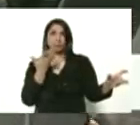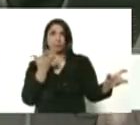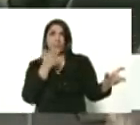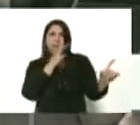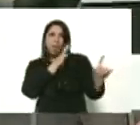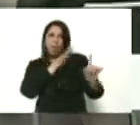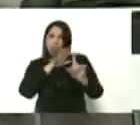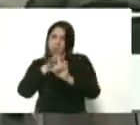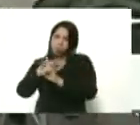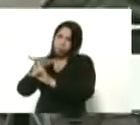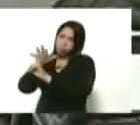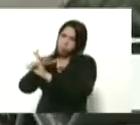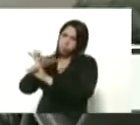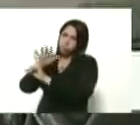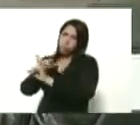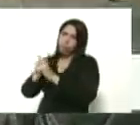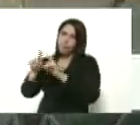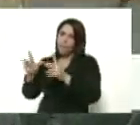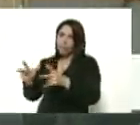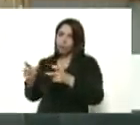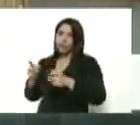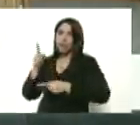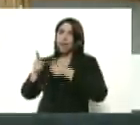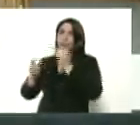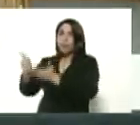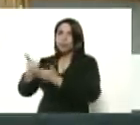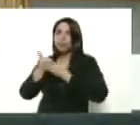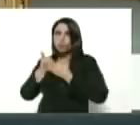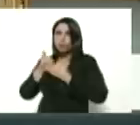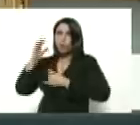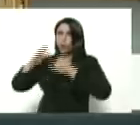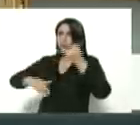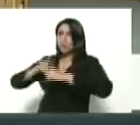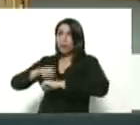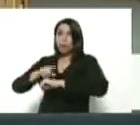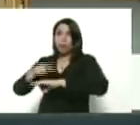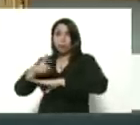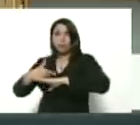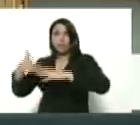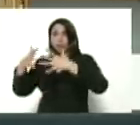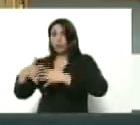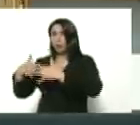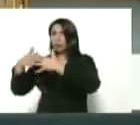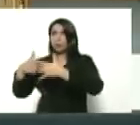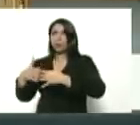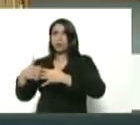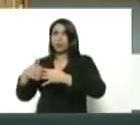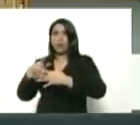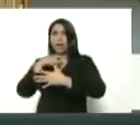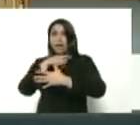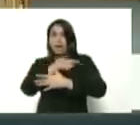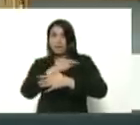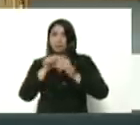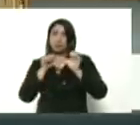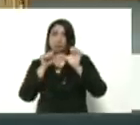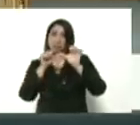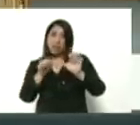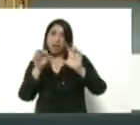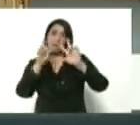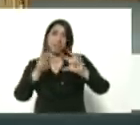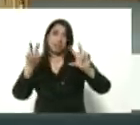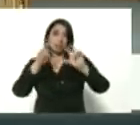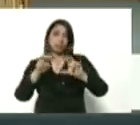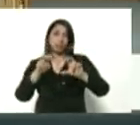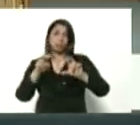engañar para conseguir alguna ayuda de última hora del gobierno de Estados Unidos. Eso quedará en la investigación y será